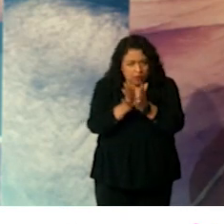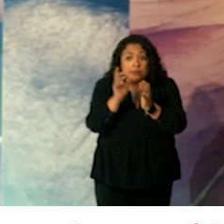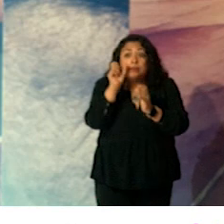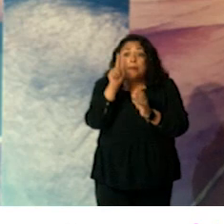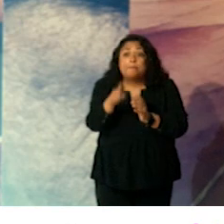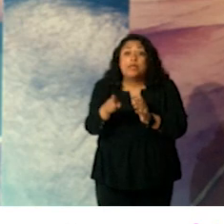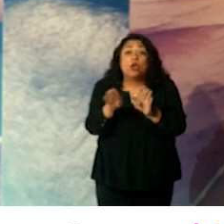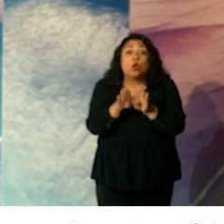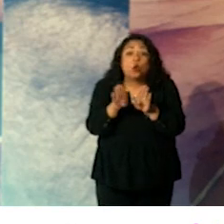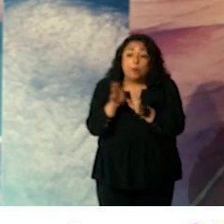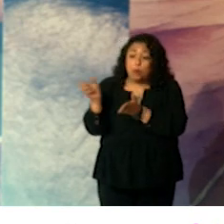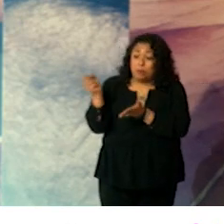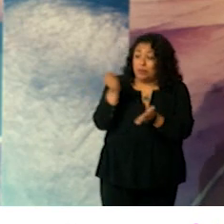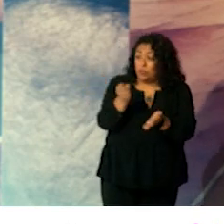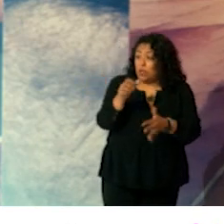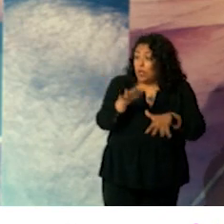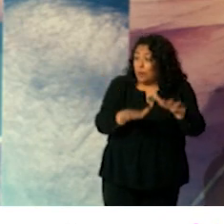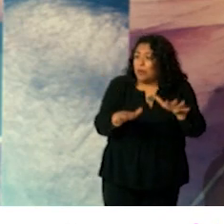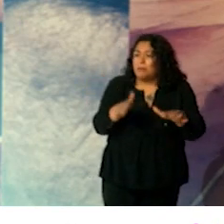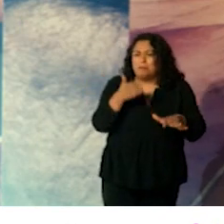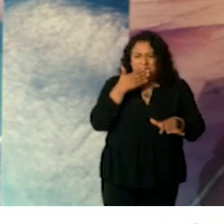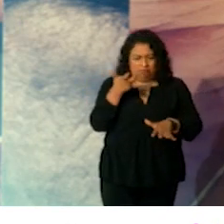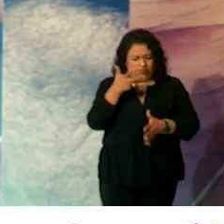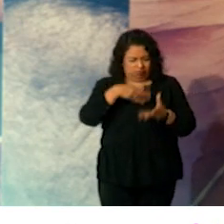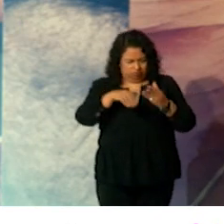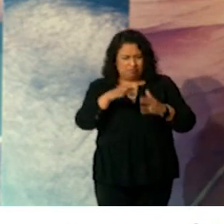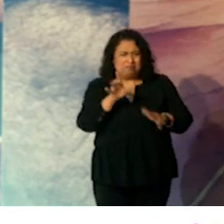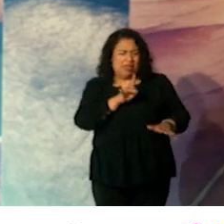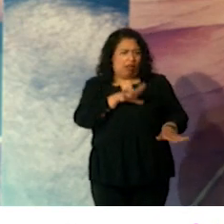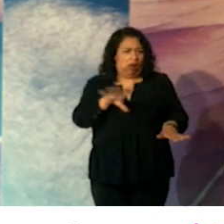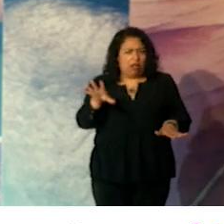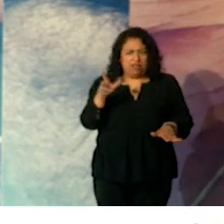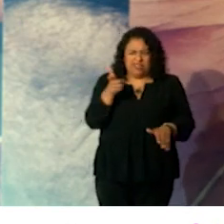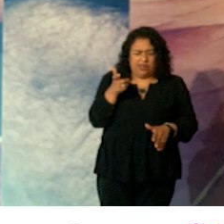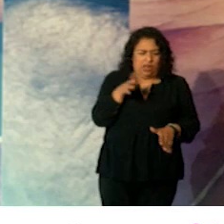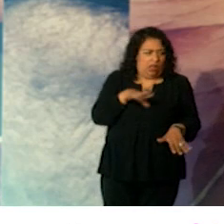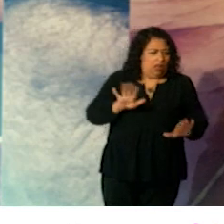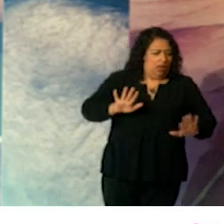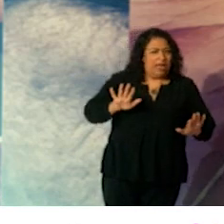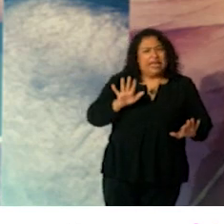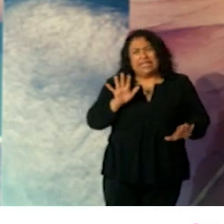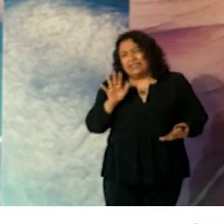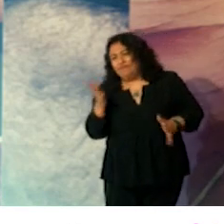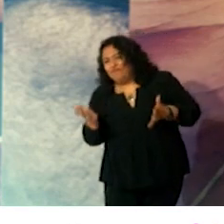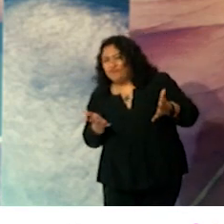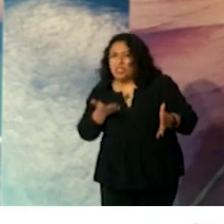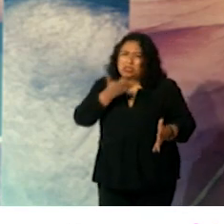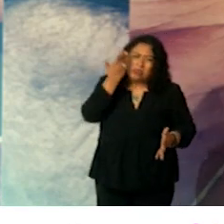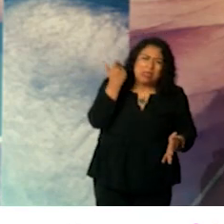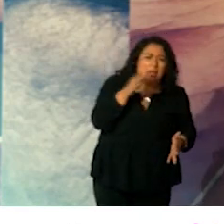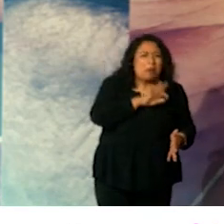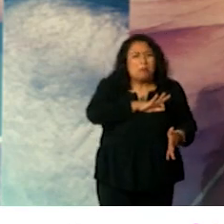de inversión, porque algunas veces nos da miedo hablar de invertir, nos da miedo hablar de plata, porque es como, ay, sí, no es que no sé si